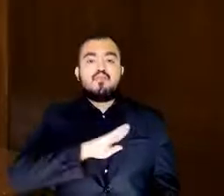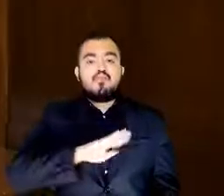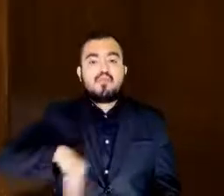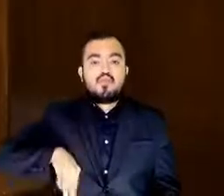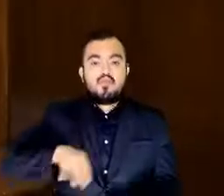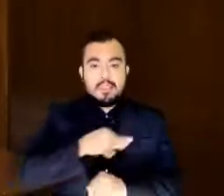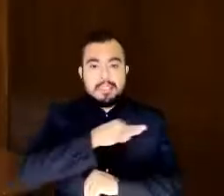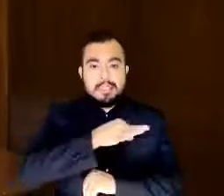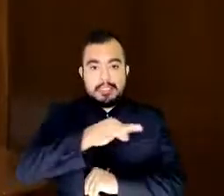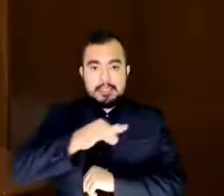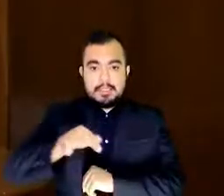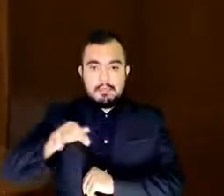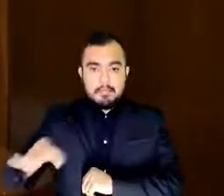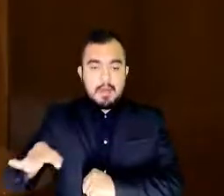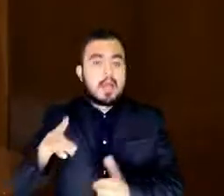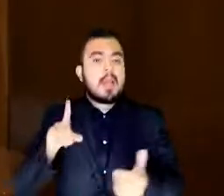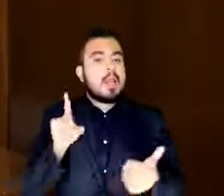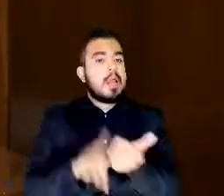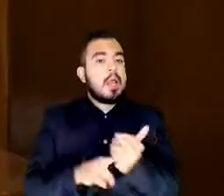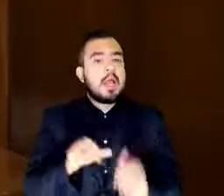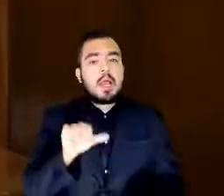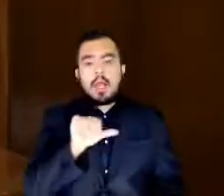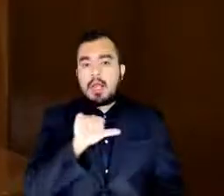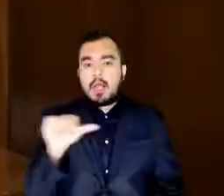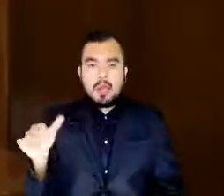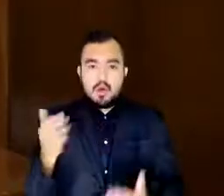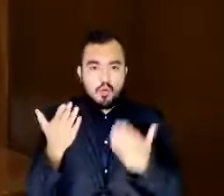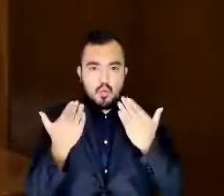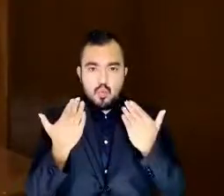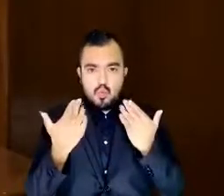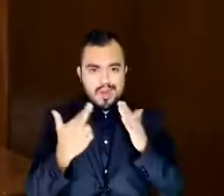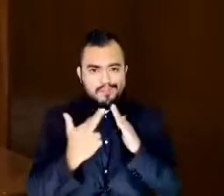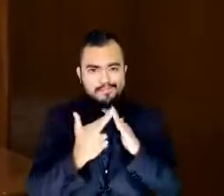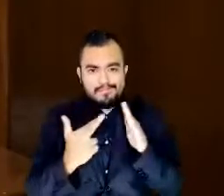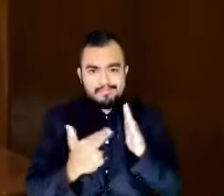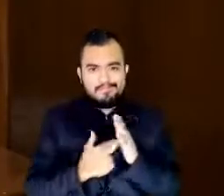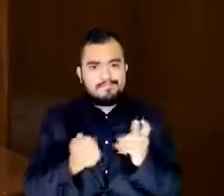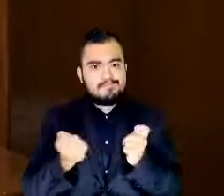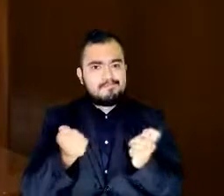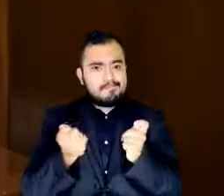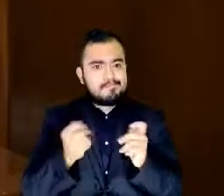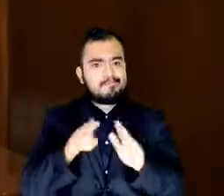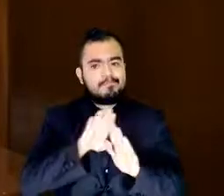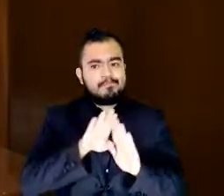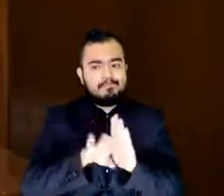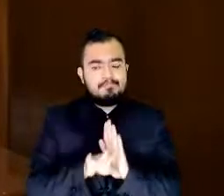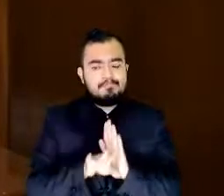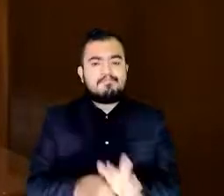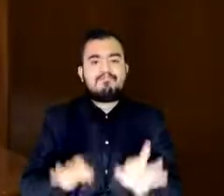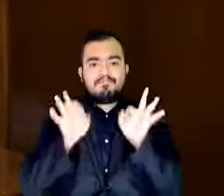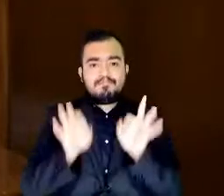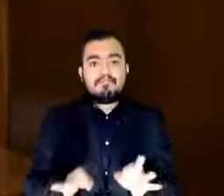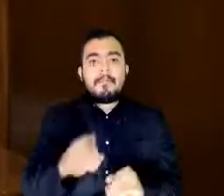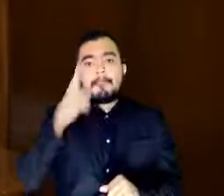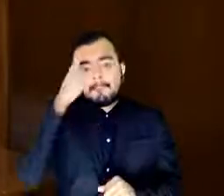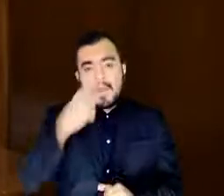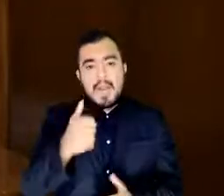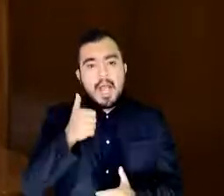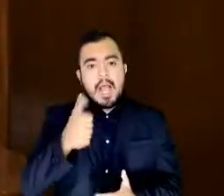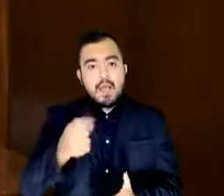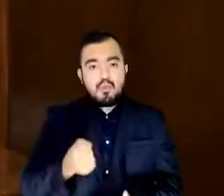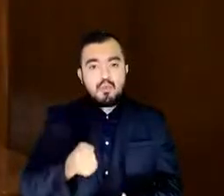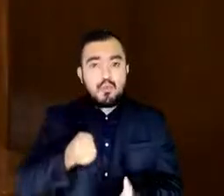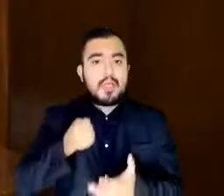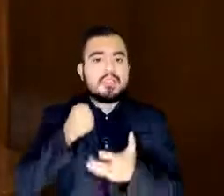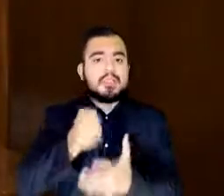una normativa que los regule bajo la metodología adecuada y proporcionar, la autoasignación de la